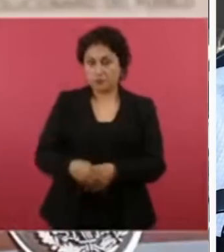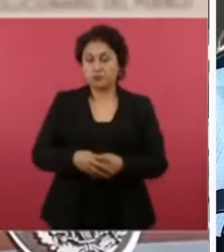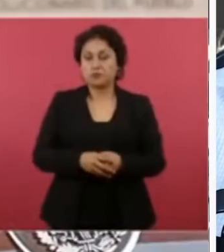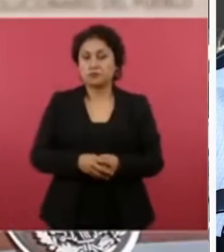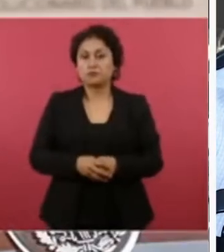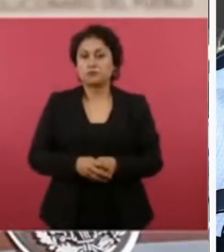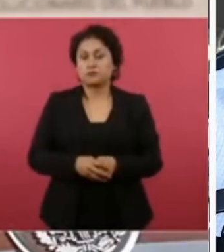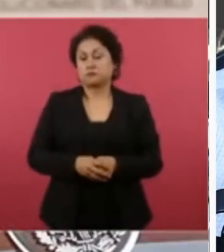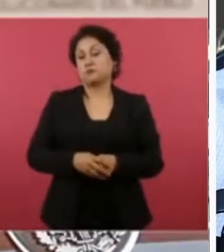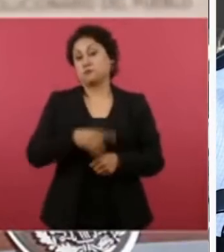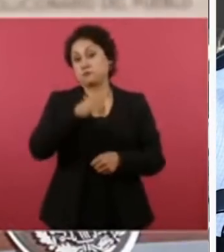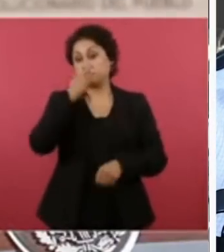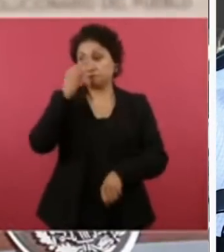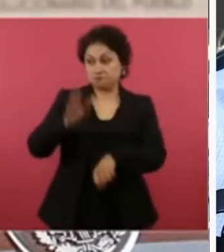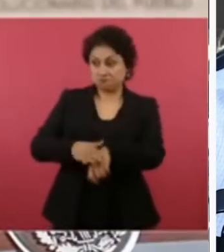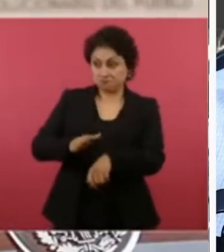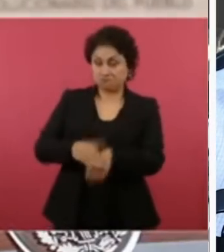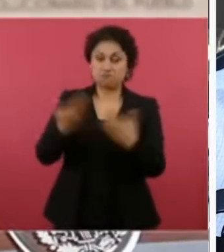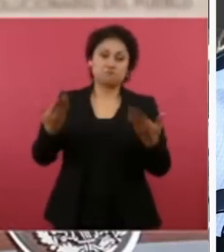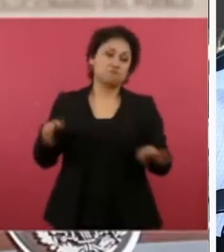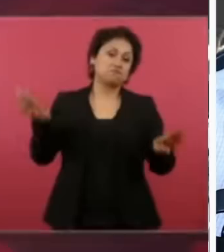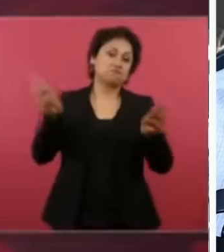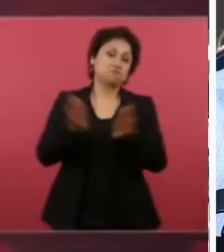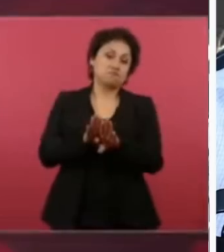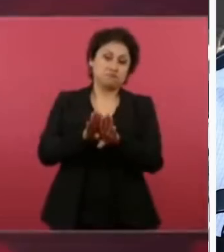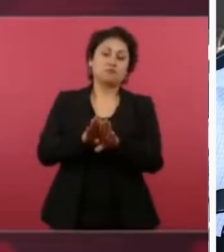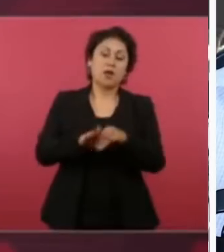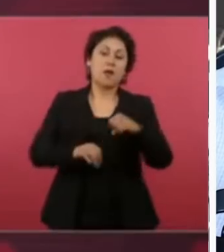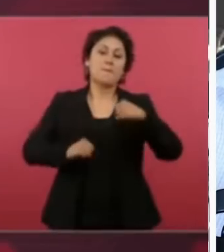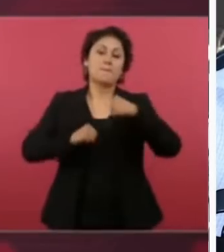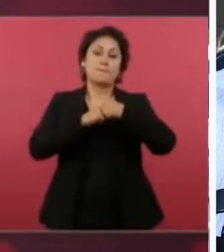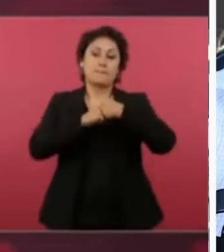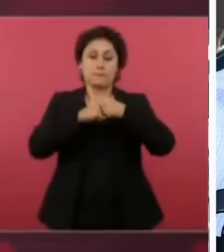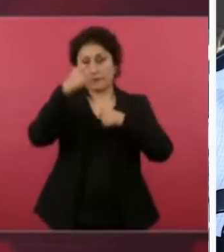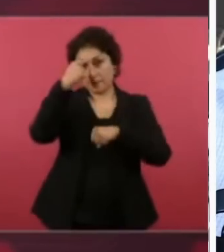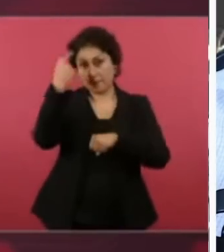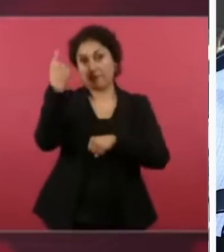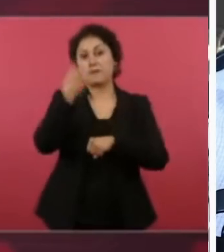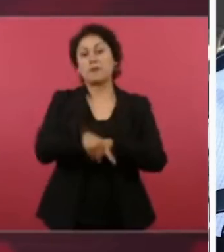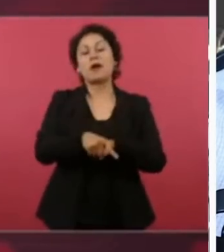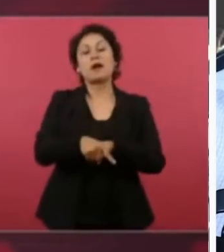y amenaza con cerrar la frontera para que no lleguen